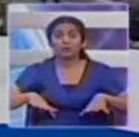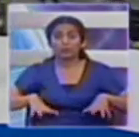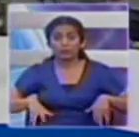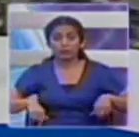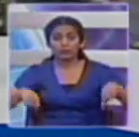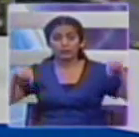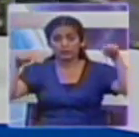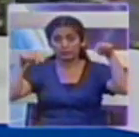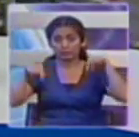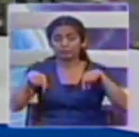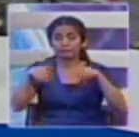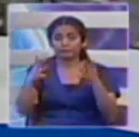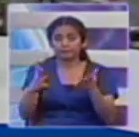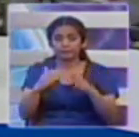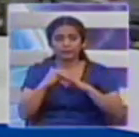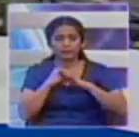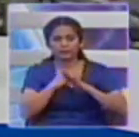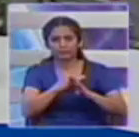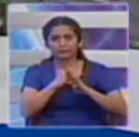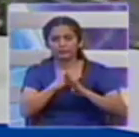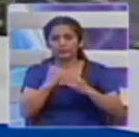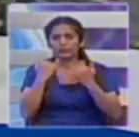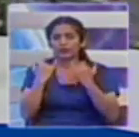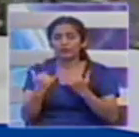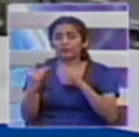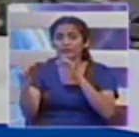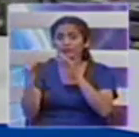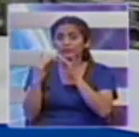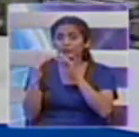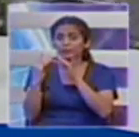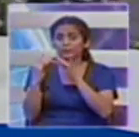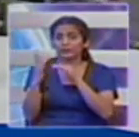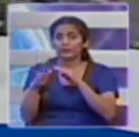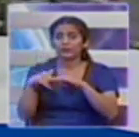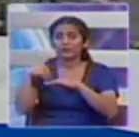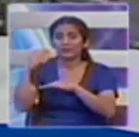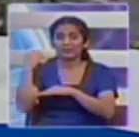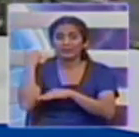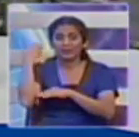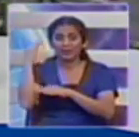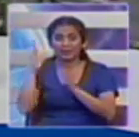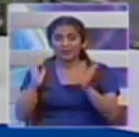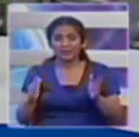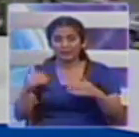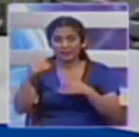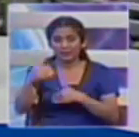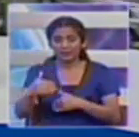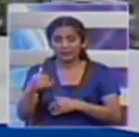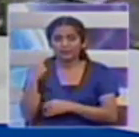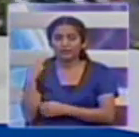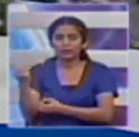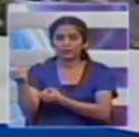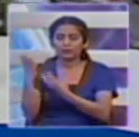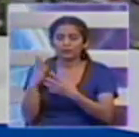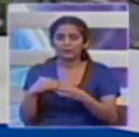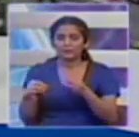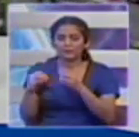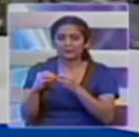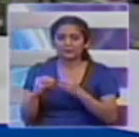en la ciudad. Nuestro periodista Leonardo Sánchez se encuentra en los exteriores del Cabildo. Buenas tardes, Leonardo, y adelante con este